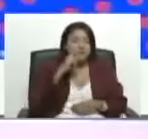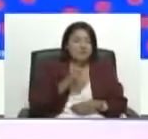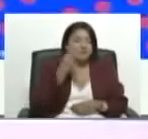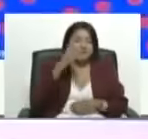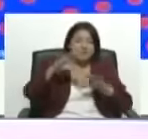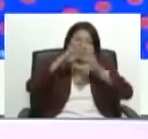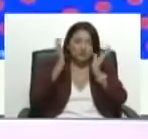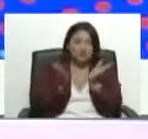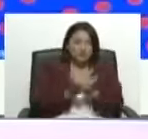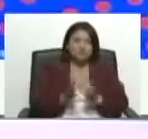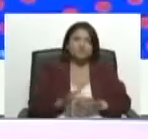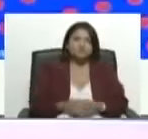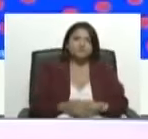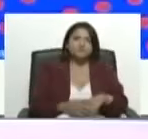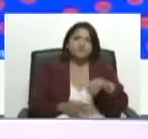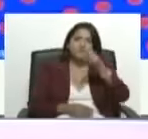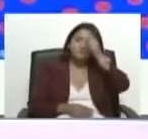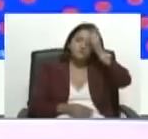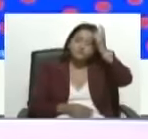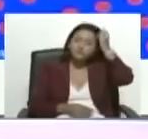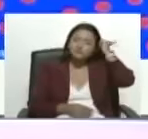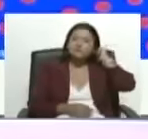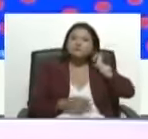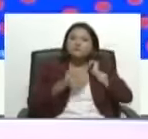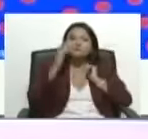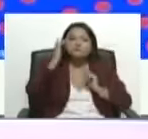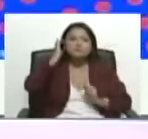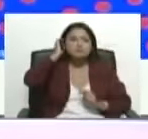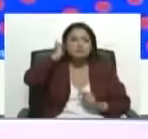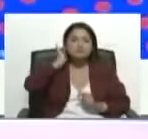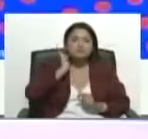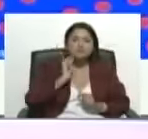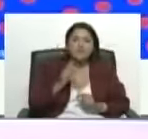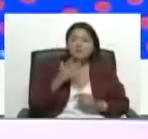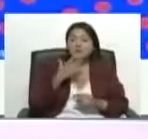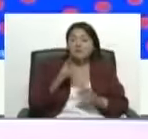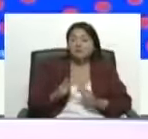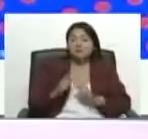Maquillarse. Ellos creen que van a tener un título,